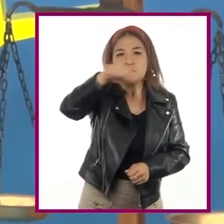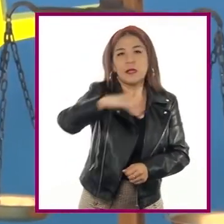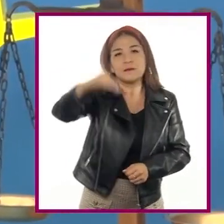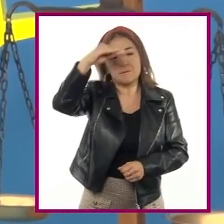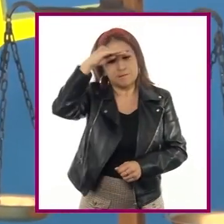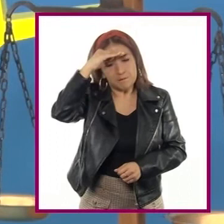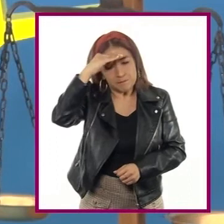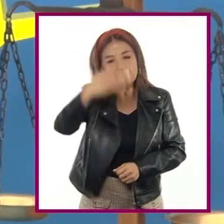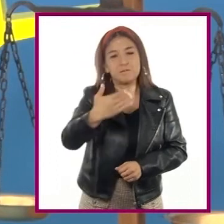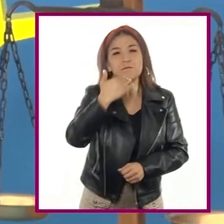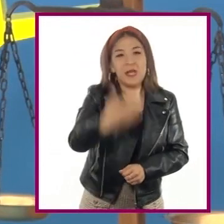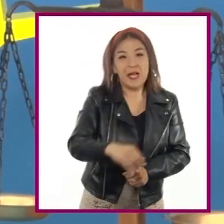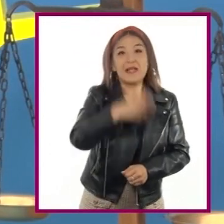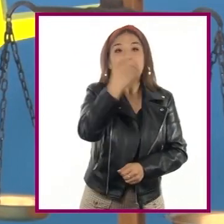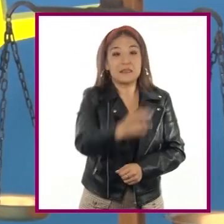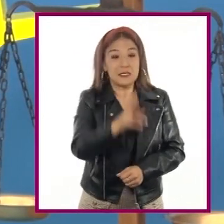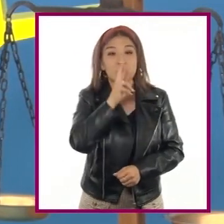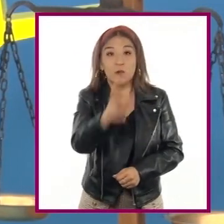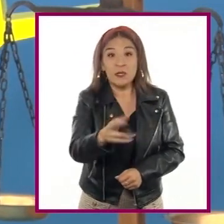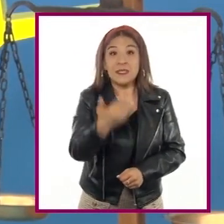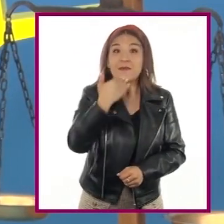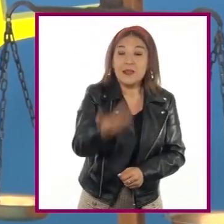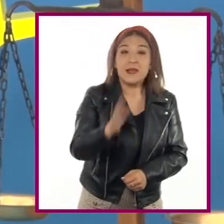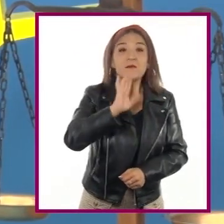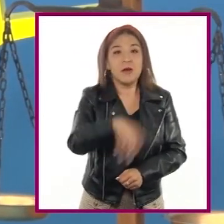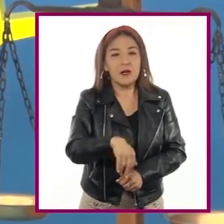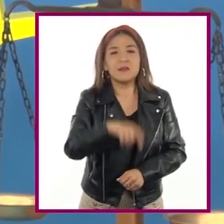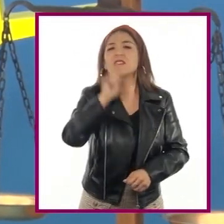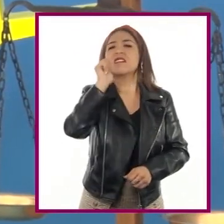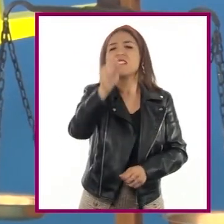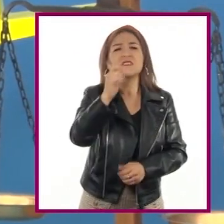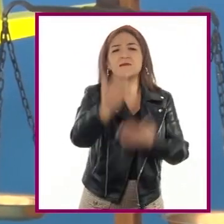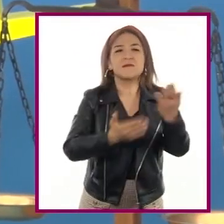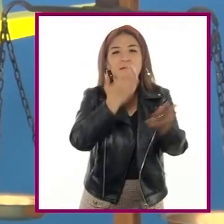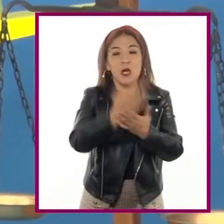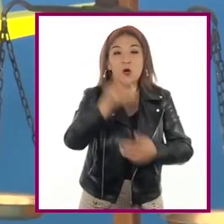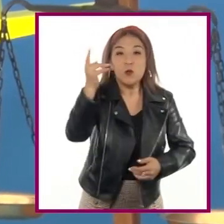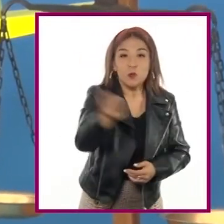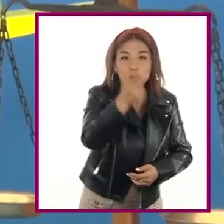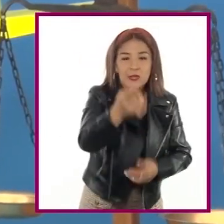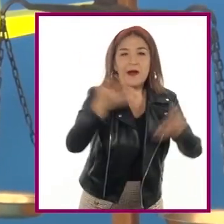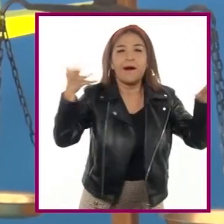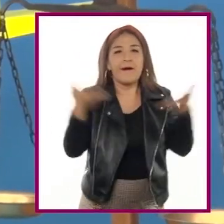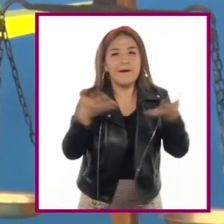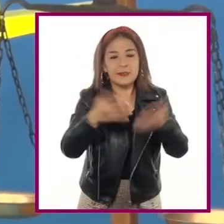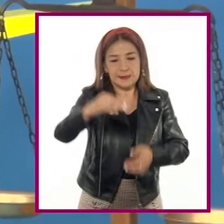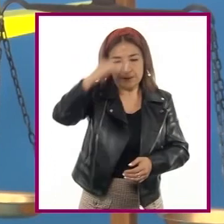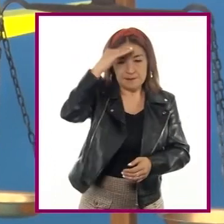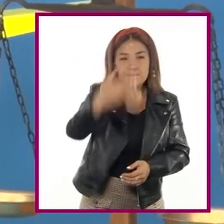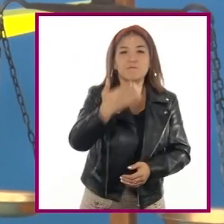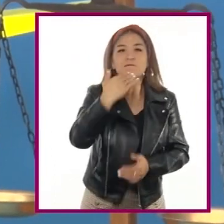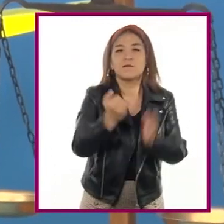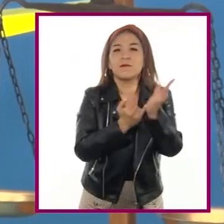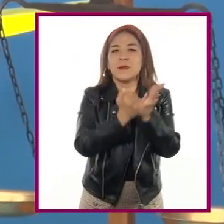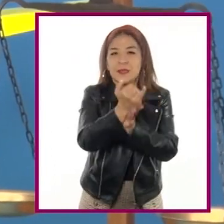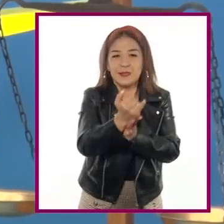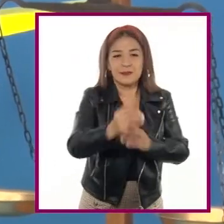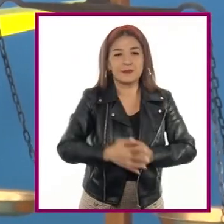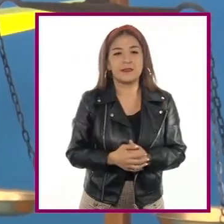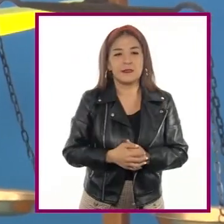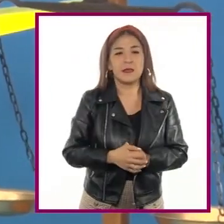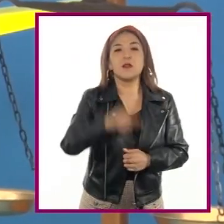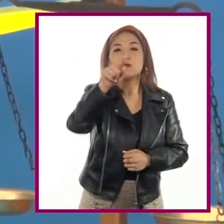reflexionen y más que obtener respuestas correctas, lo que se pretende es que ustedes hagan consciente la toma de decisiones